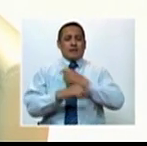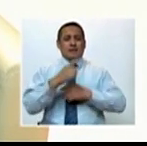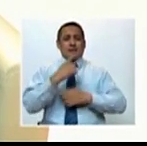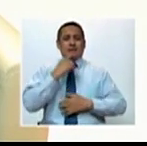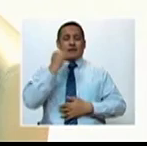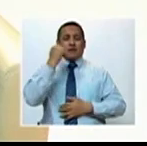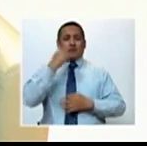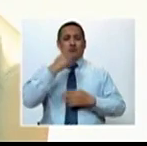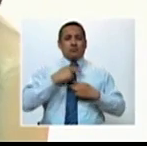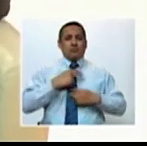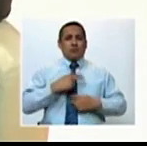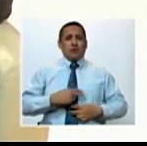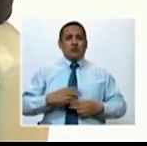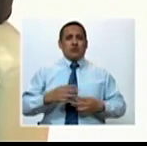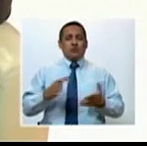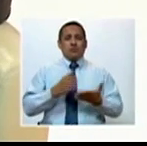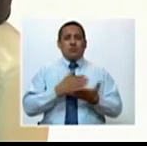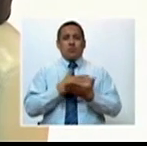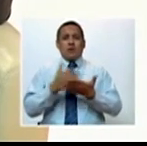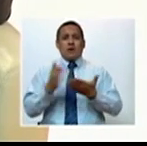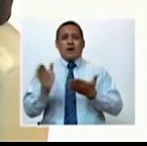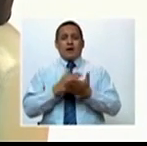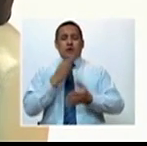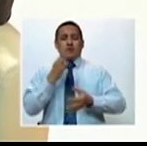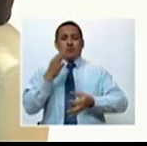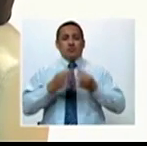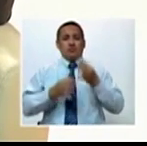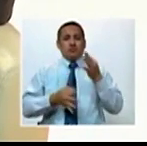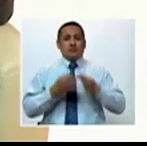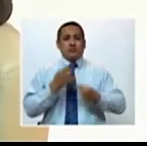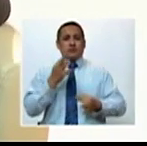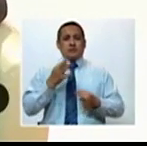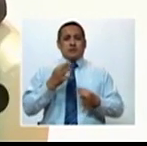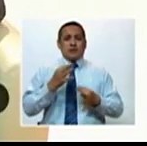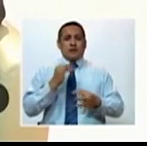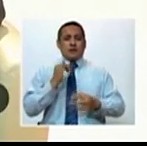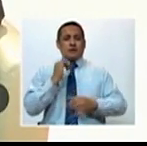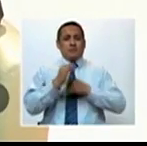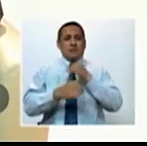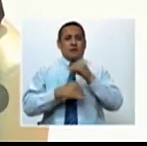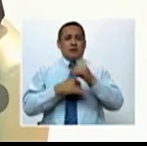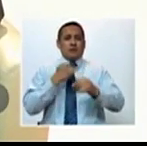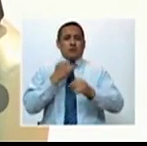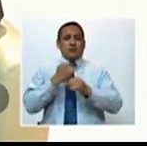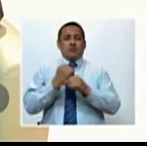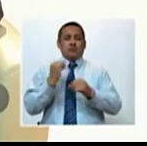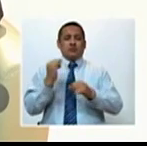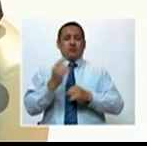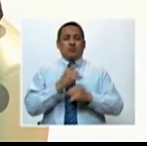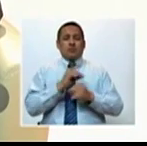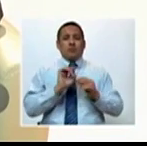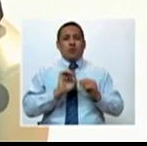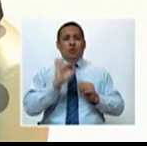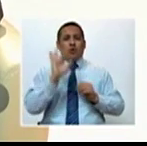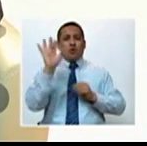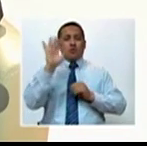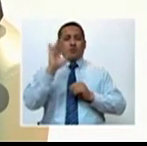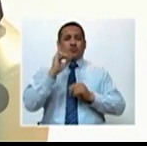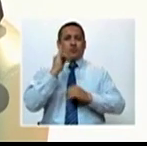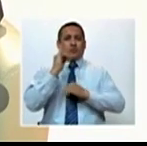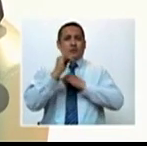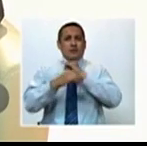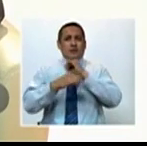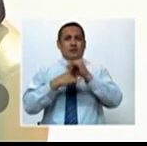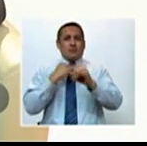cuando no encontramos otra justicia, lo vamos acá a nivel nacional, no vamos a la